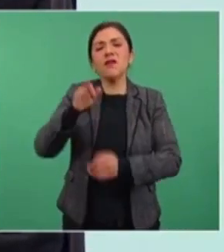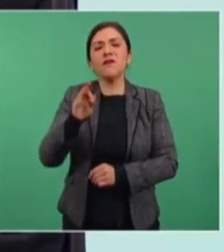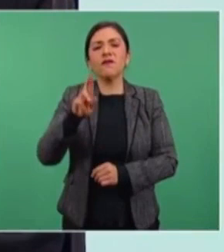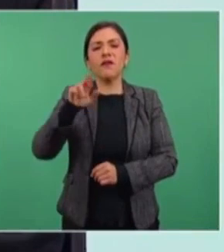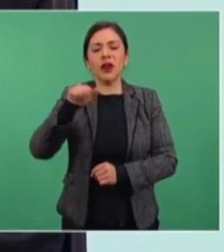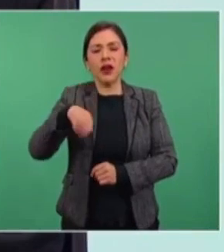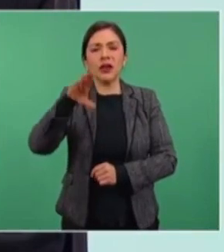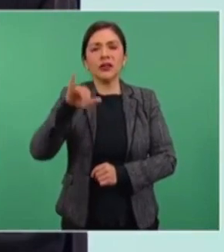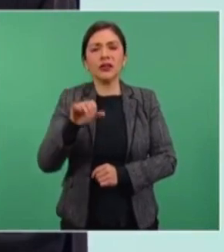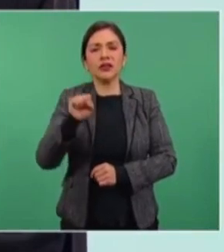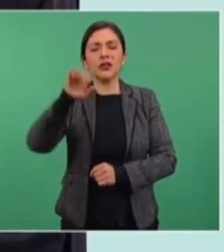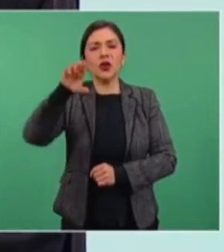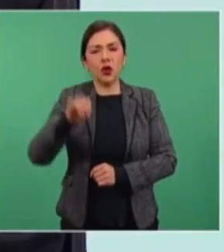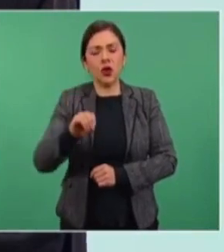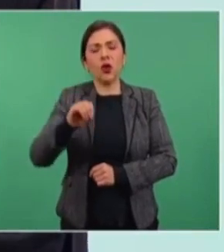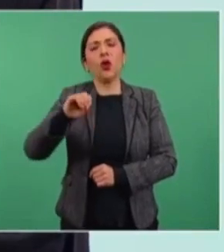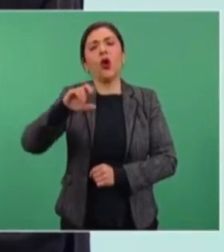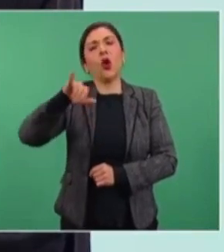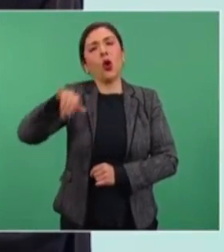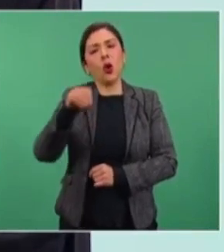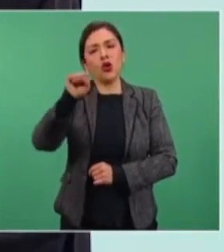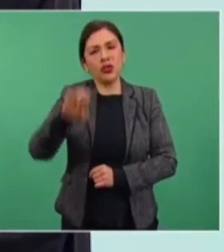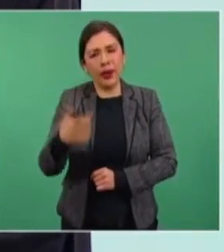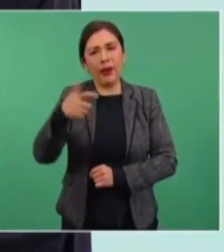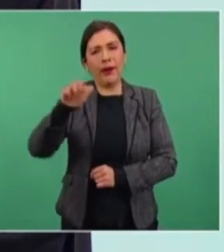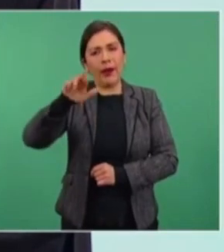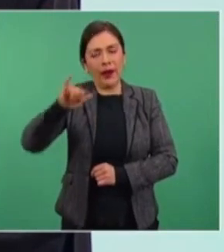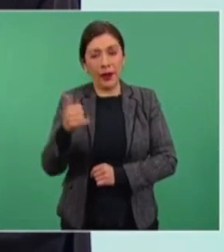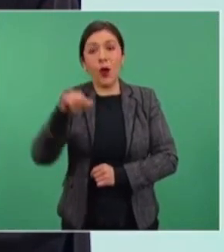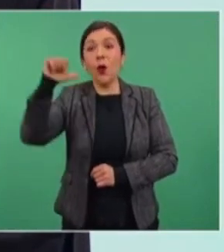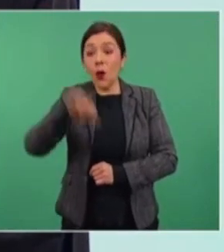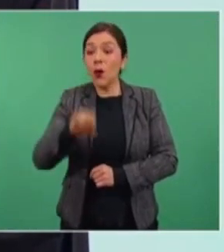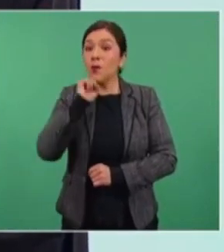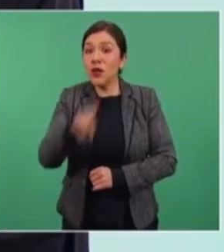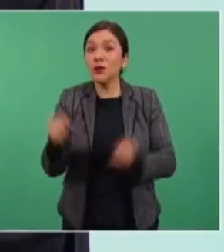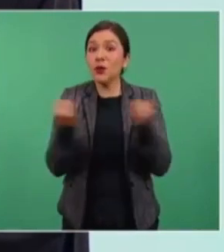José Garaycochea, que también será galardonado